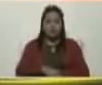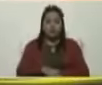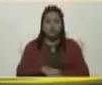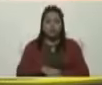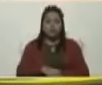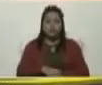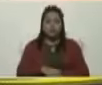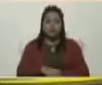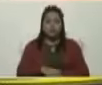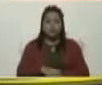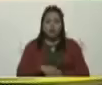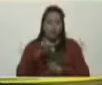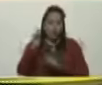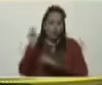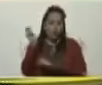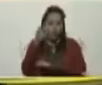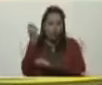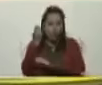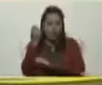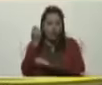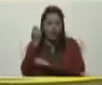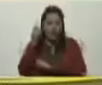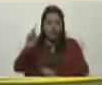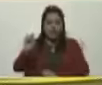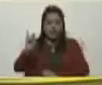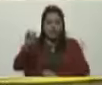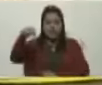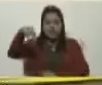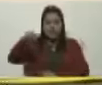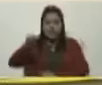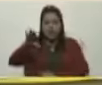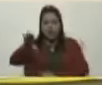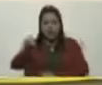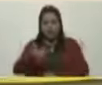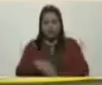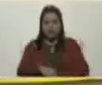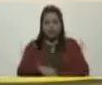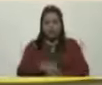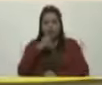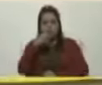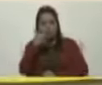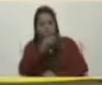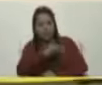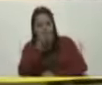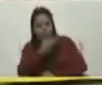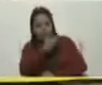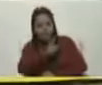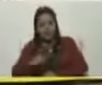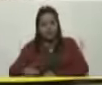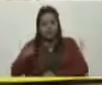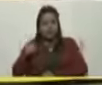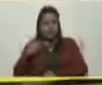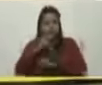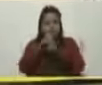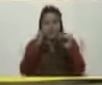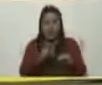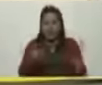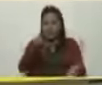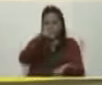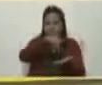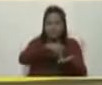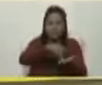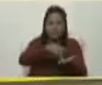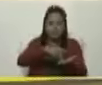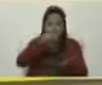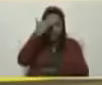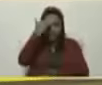Bueno, buenas tardes, presidente. De verdad contento de estar aquí. Saludar a